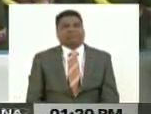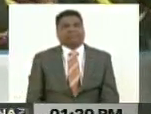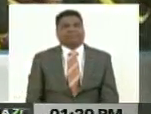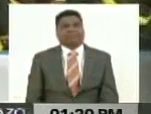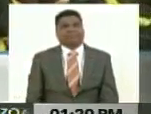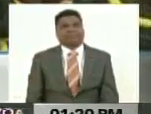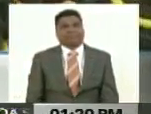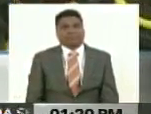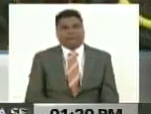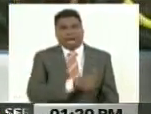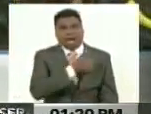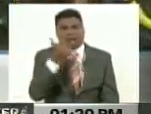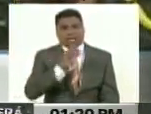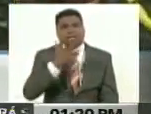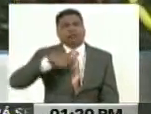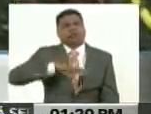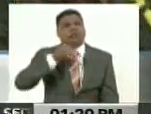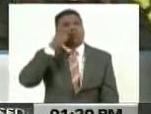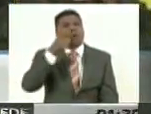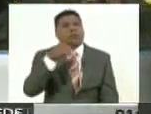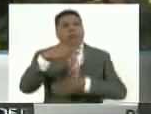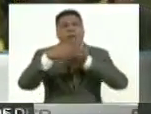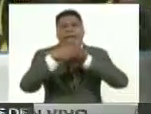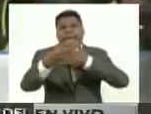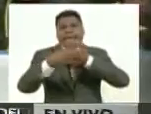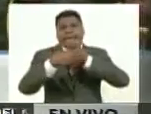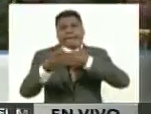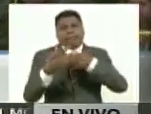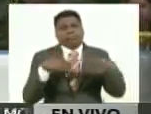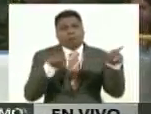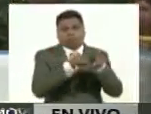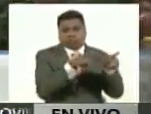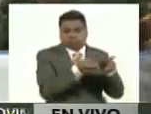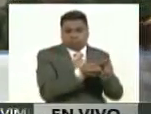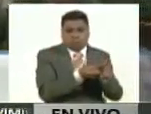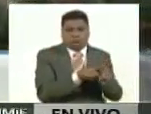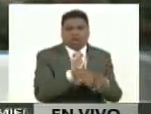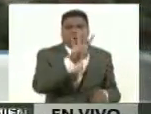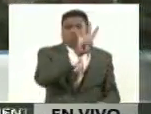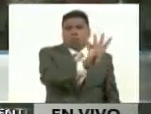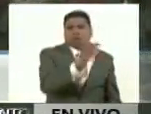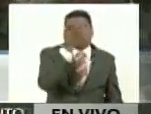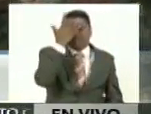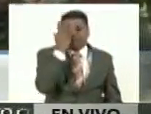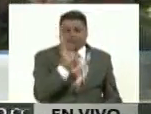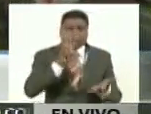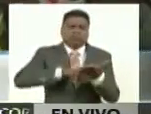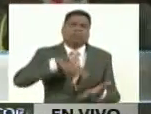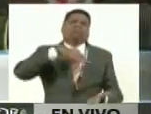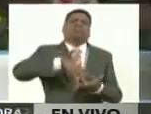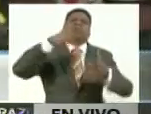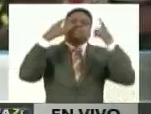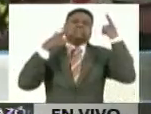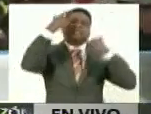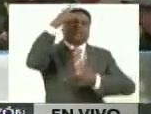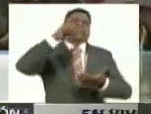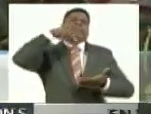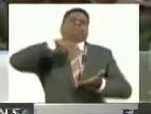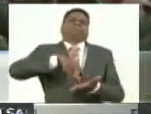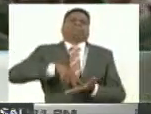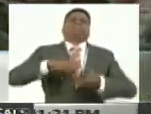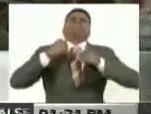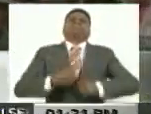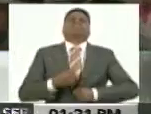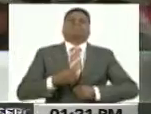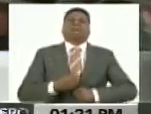Y nuestro pueblo dio ejemplo. Y ese 4 de febrero, el comandante Chávez se paró ante el país y